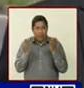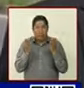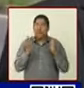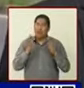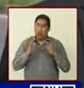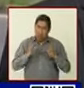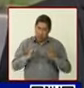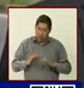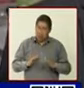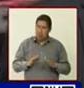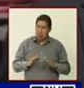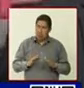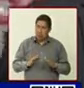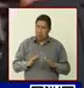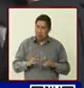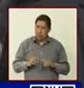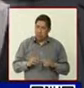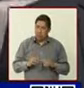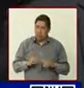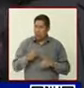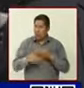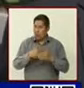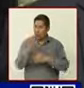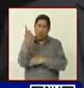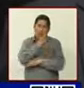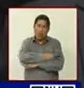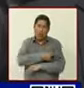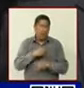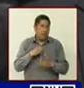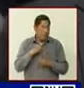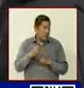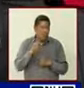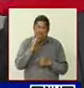que se va a ir regulando, yo pienso, en el transcurso del día o de mañana.